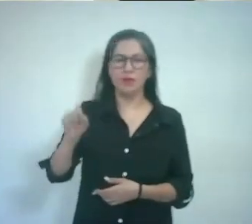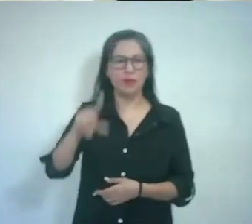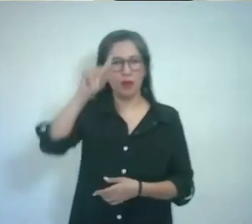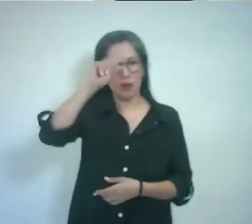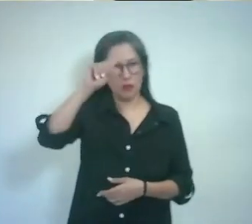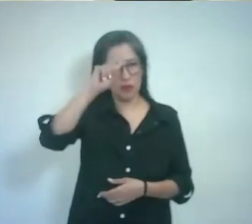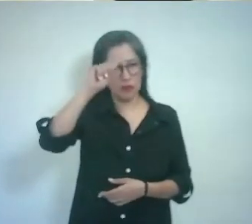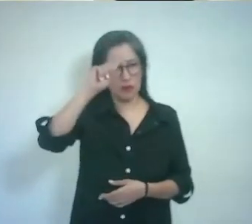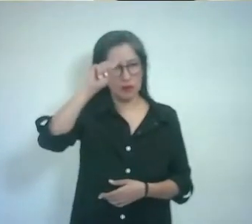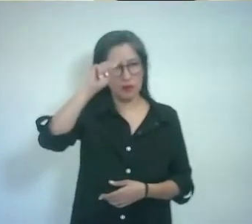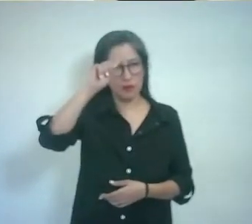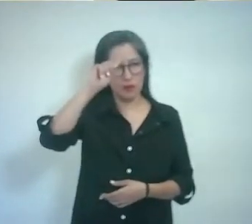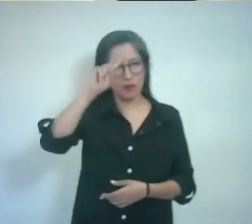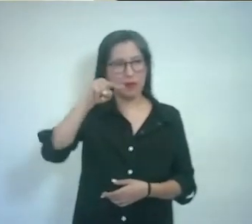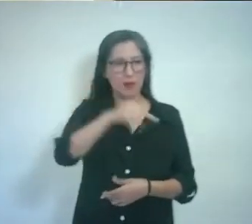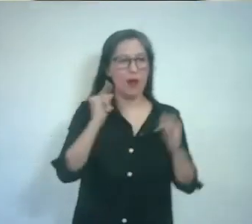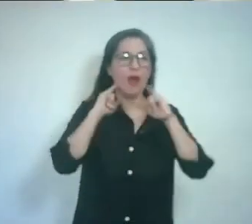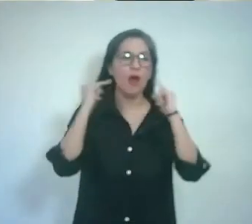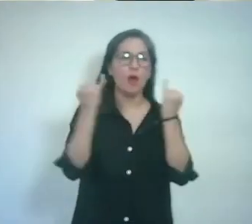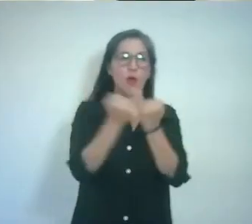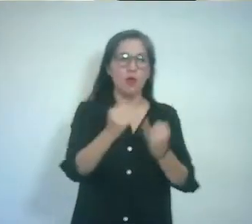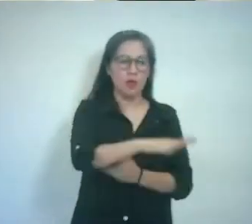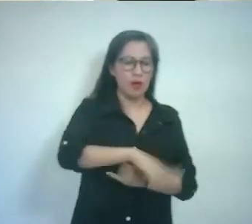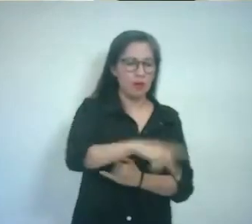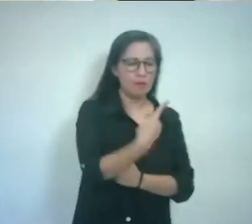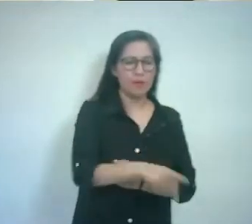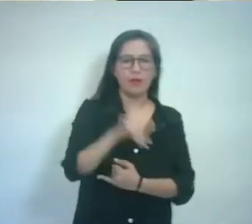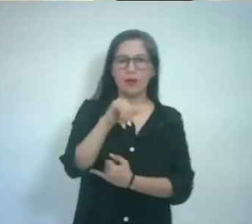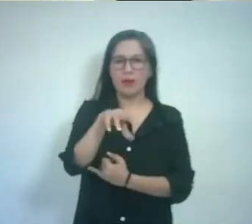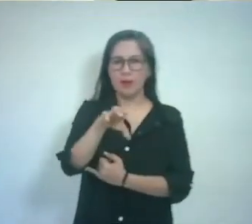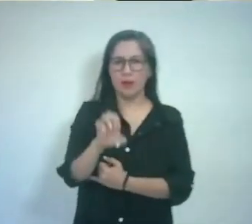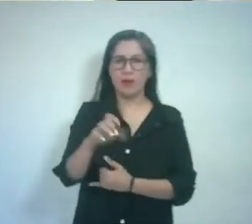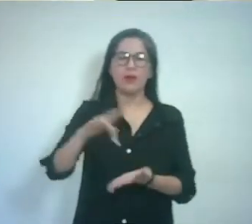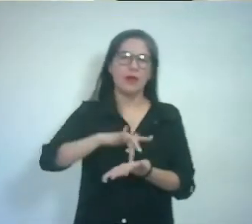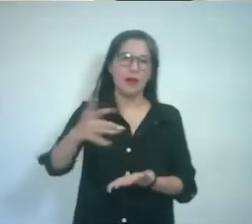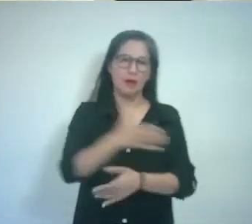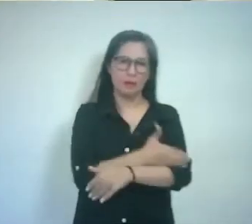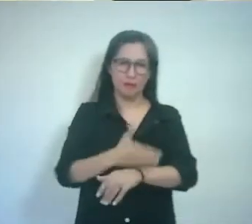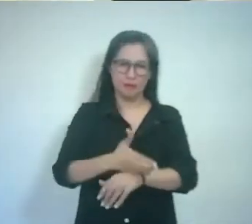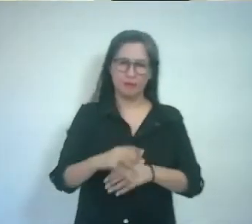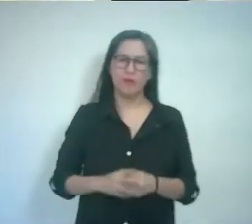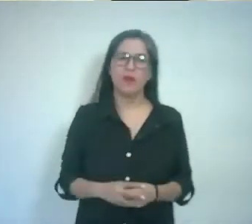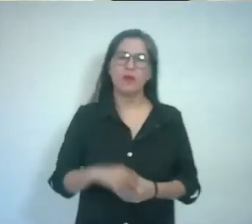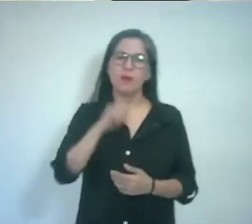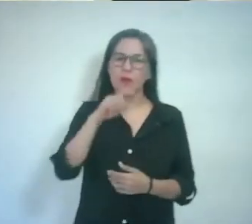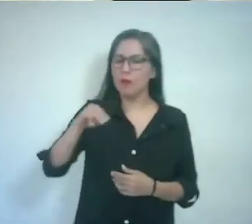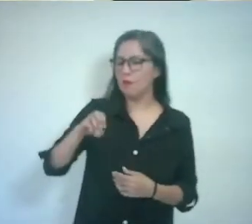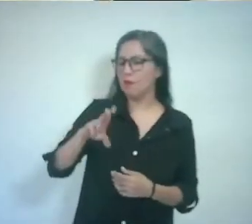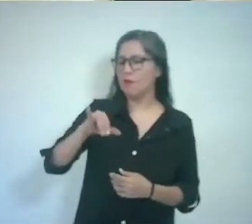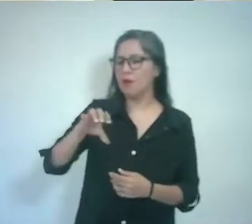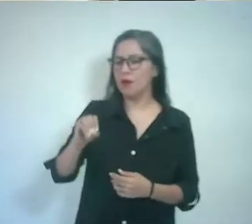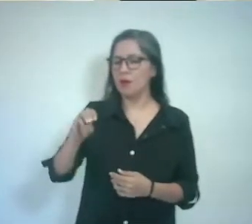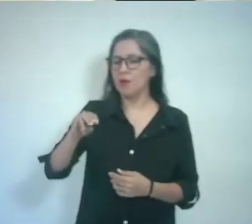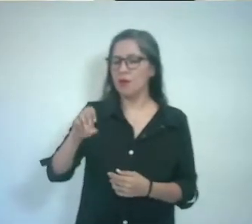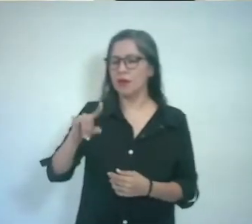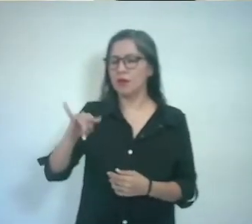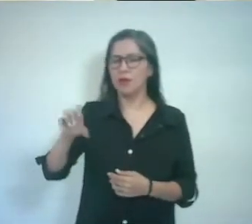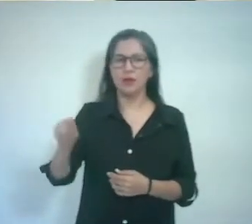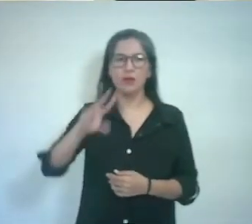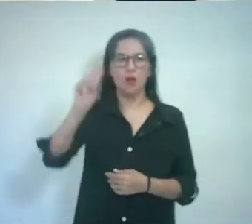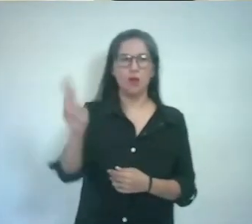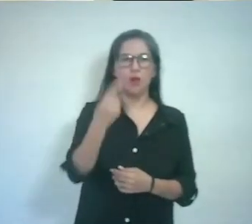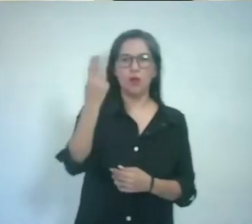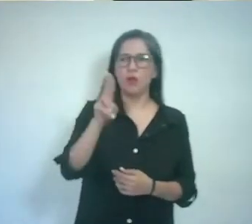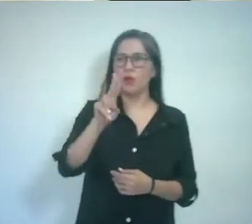de la Junta Local Ejecutiva del INE. También gracias por acompañar. A Mario Martínez de la Universidad